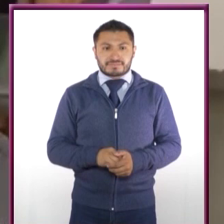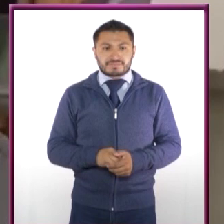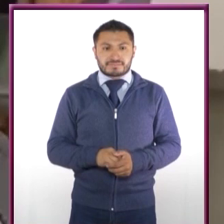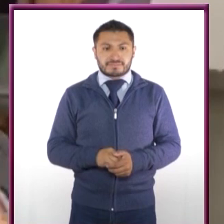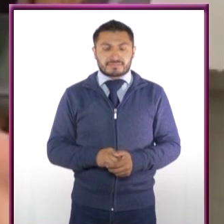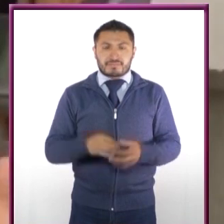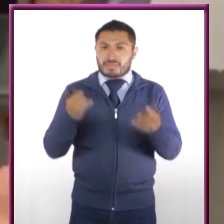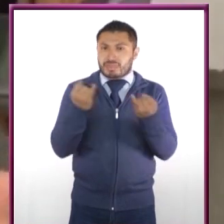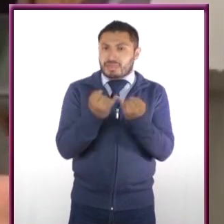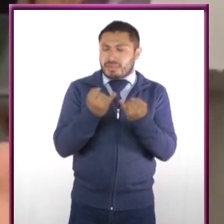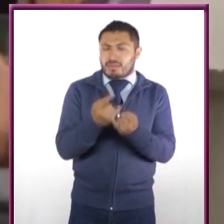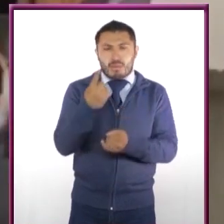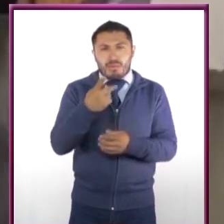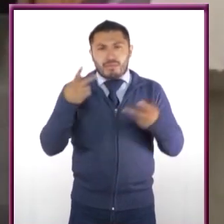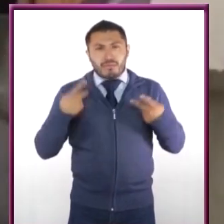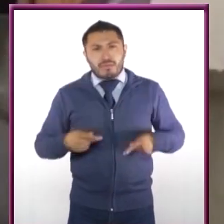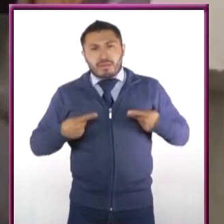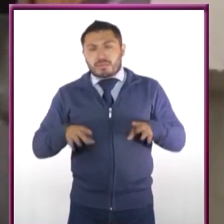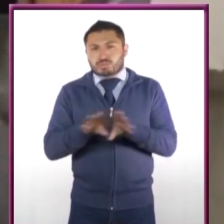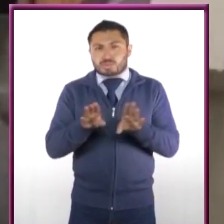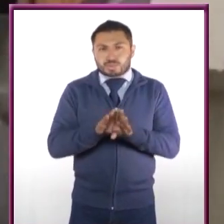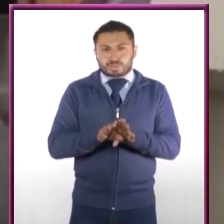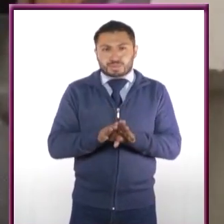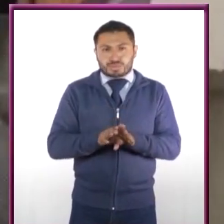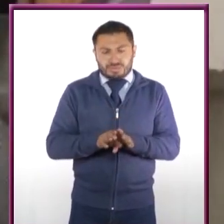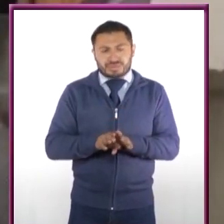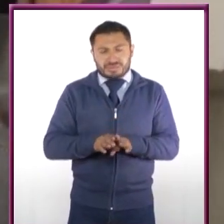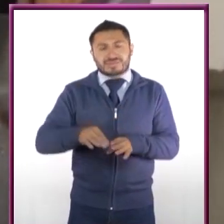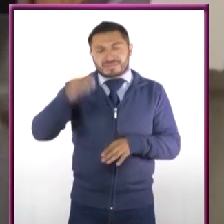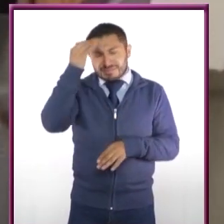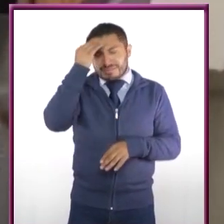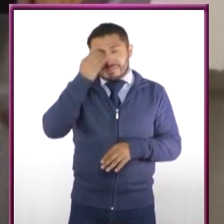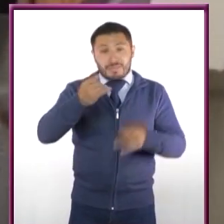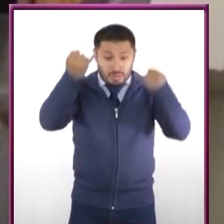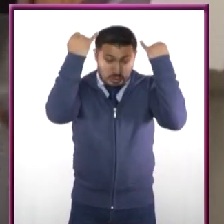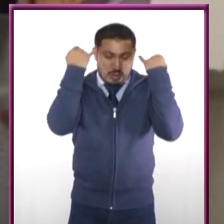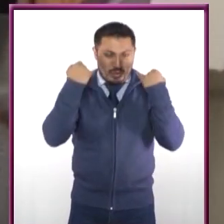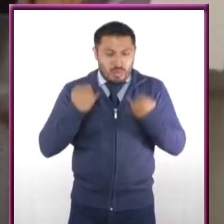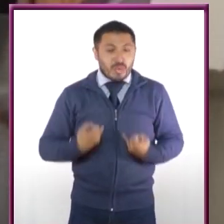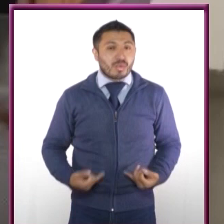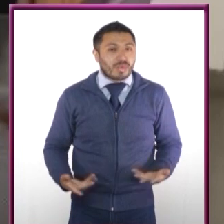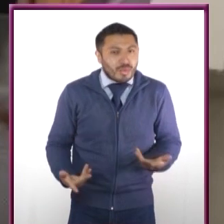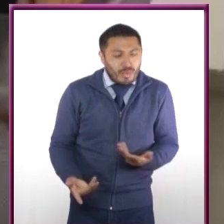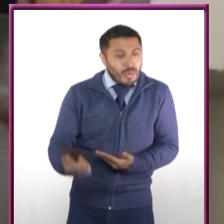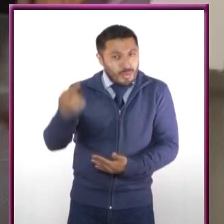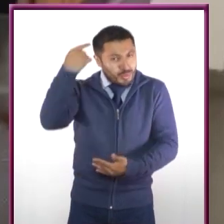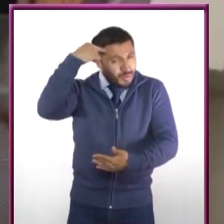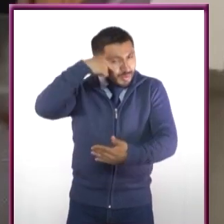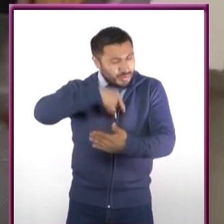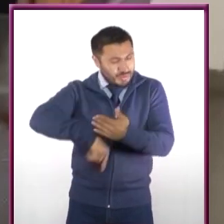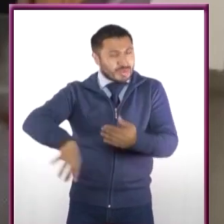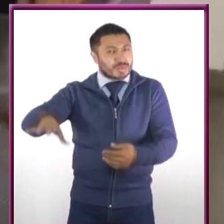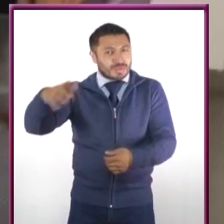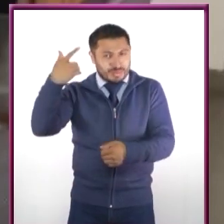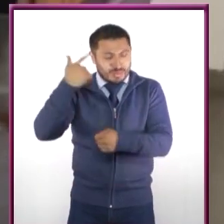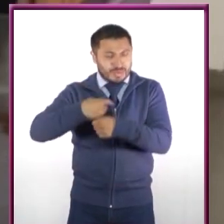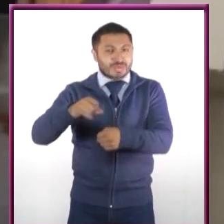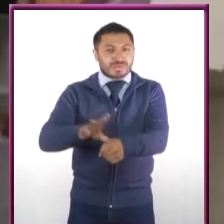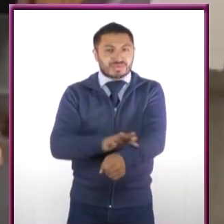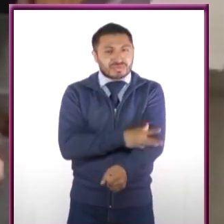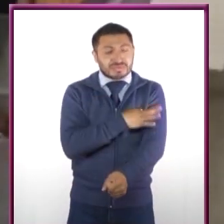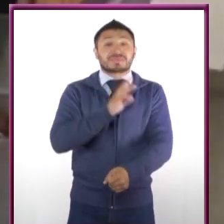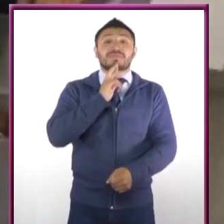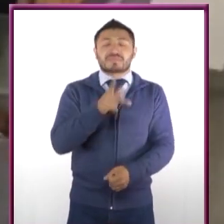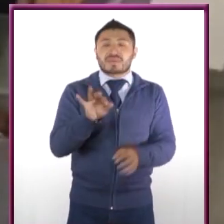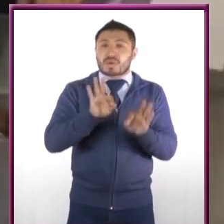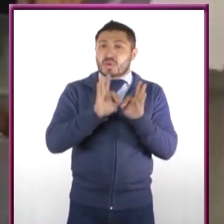Además de que cuando uno tiene mayor autoconciencia, mayor conocimiento de sus emociones, también